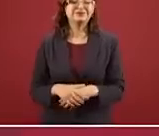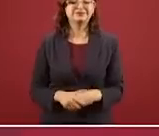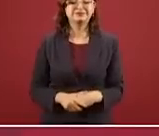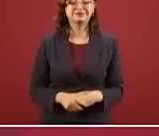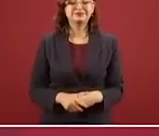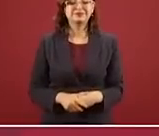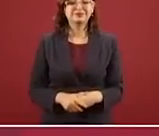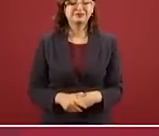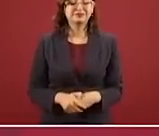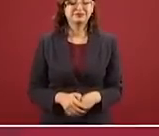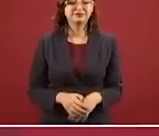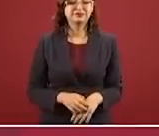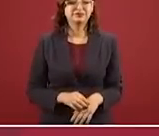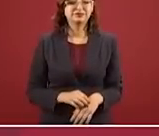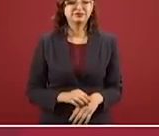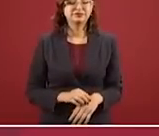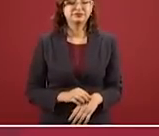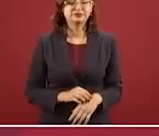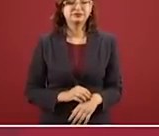que no